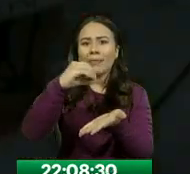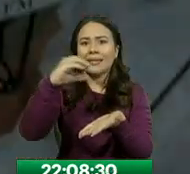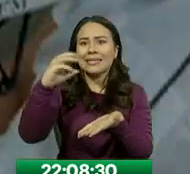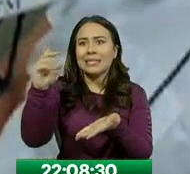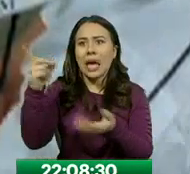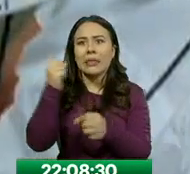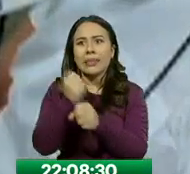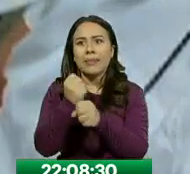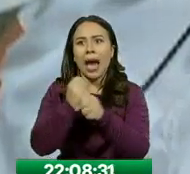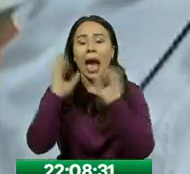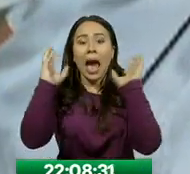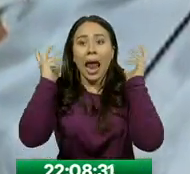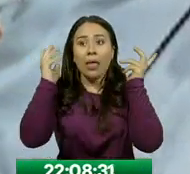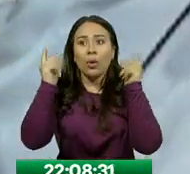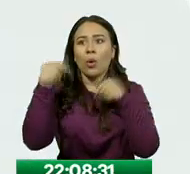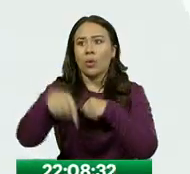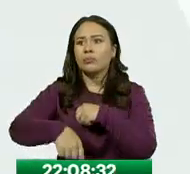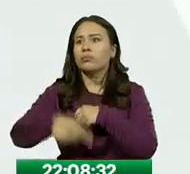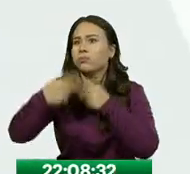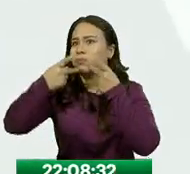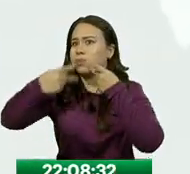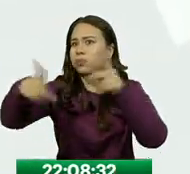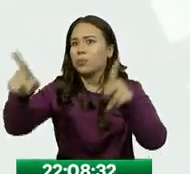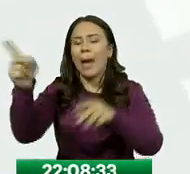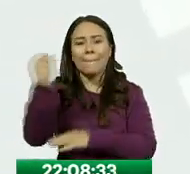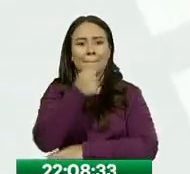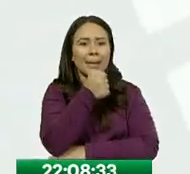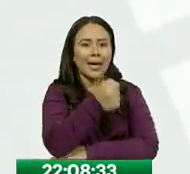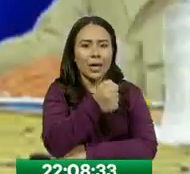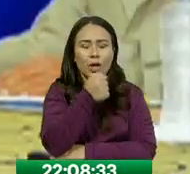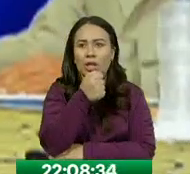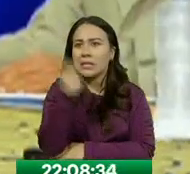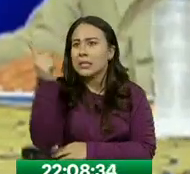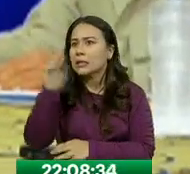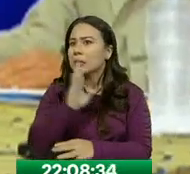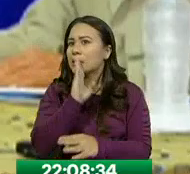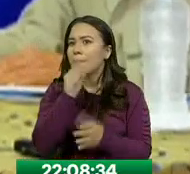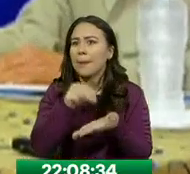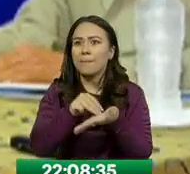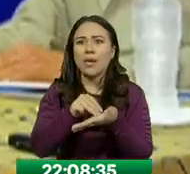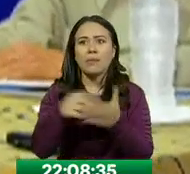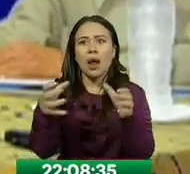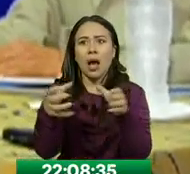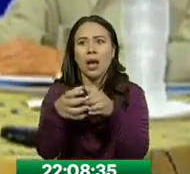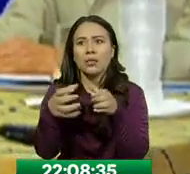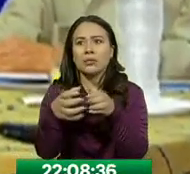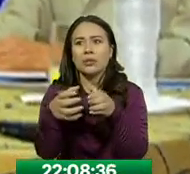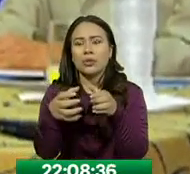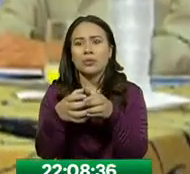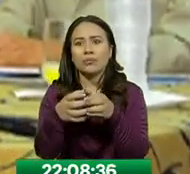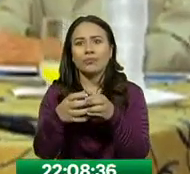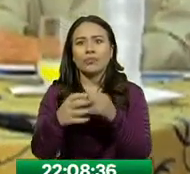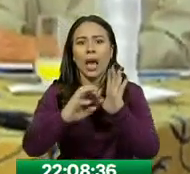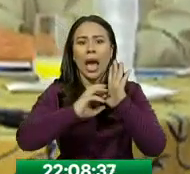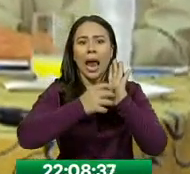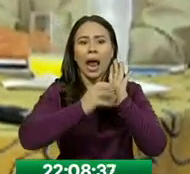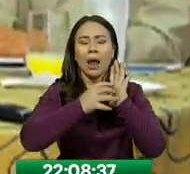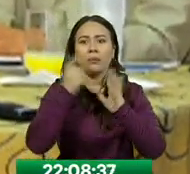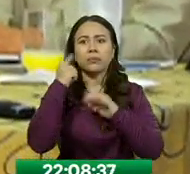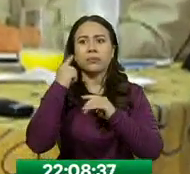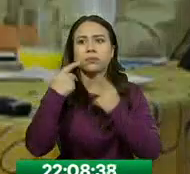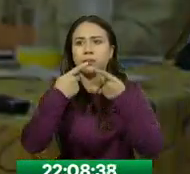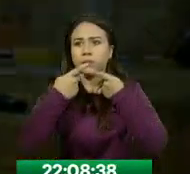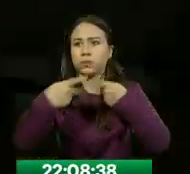emisora en la ciudad de Guayaquil, desde donde ejerce el periodismo, y es miembro de la Asociación Ecuatoriana de Radiodifusión, la